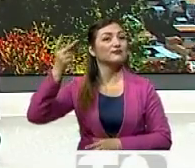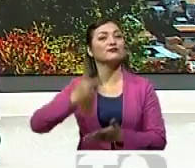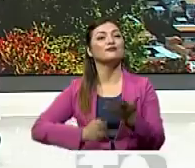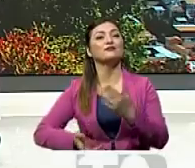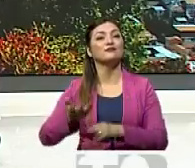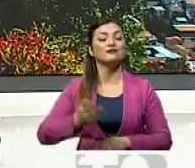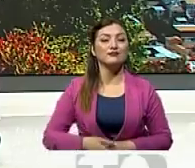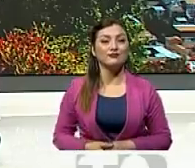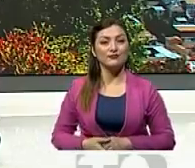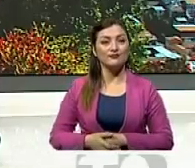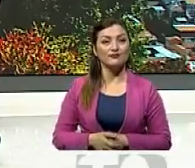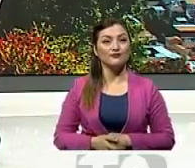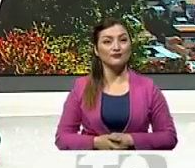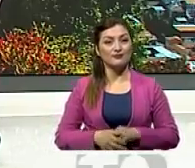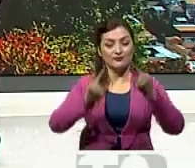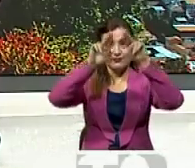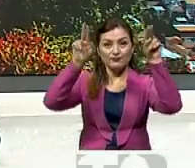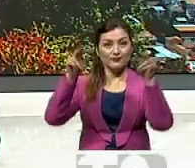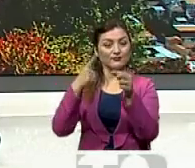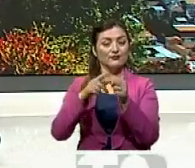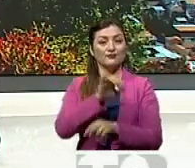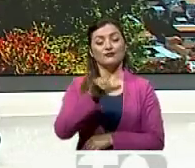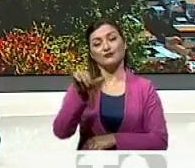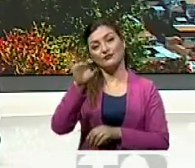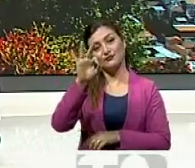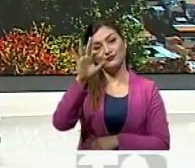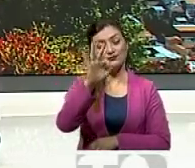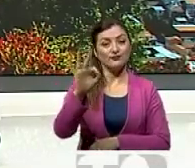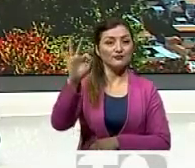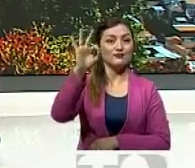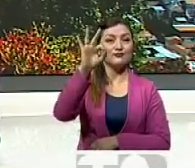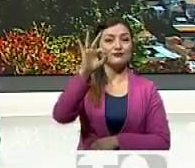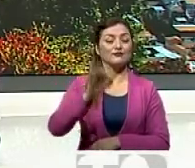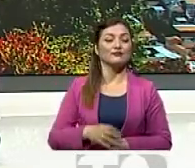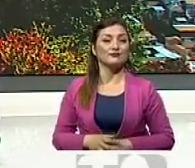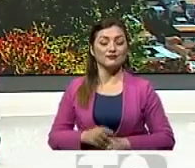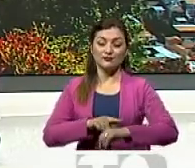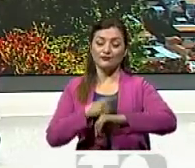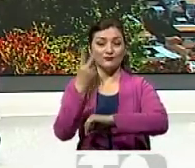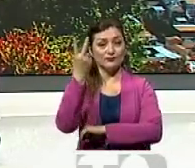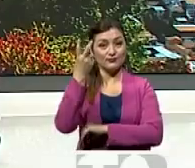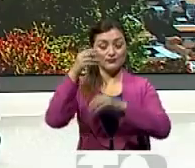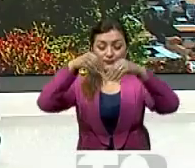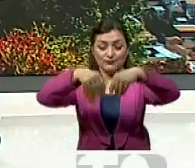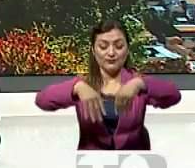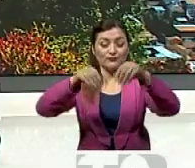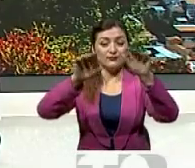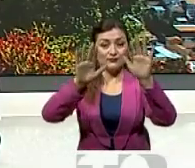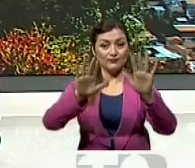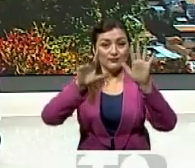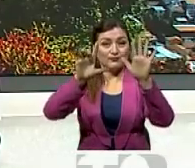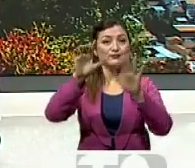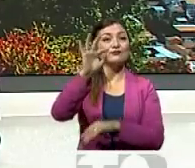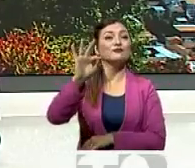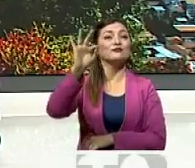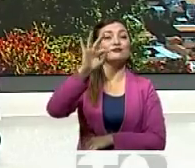este punto del país? Está nublada, al igual que Quito, 9 grados centígrados. A partir de mediodía va a llover, 17 grados